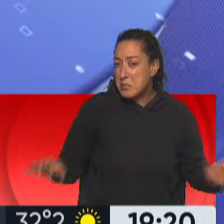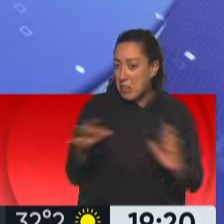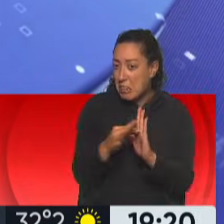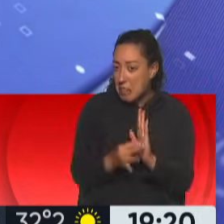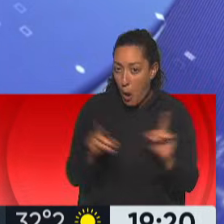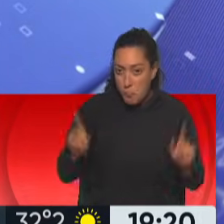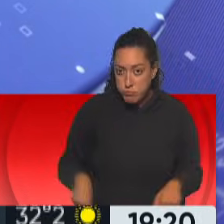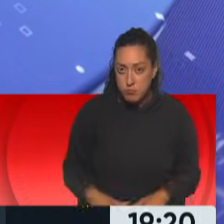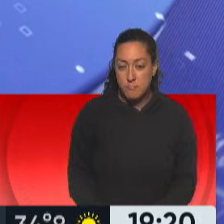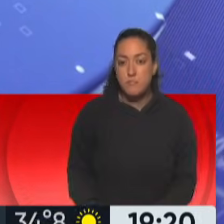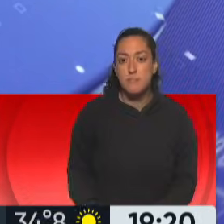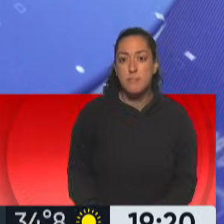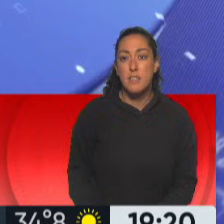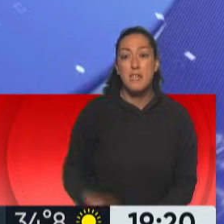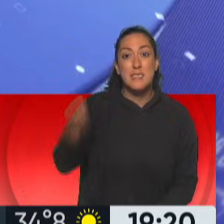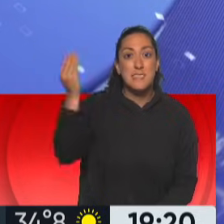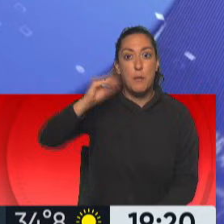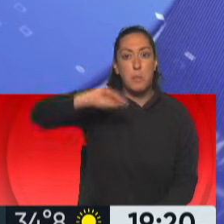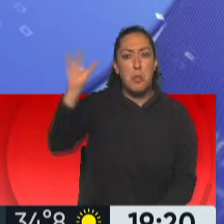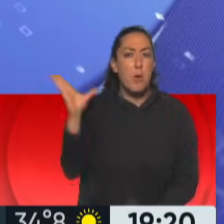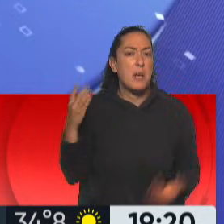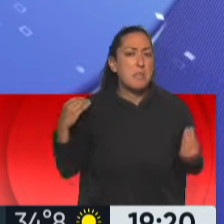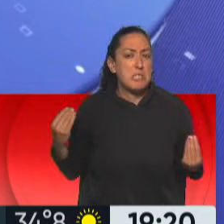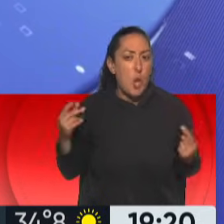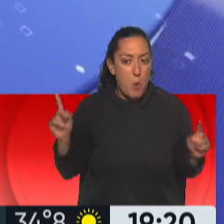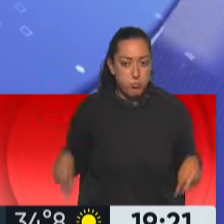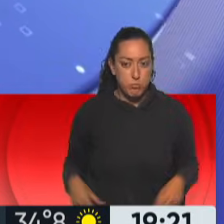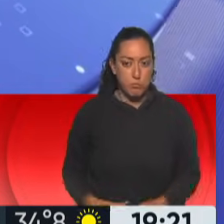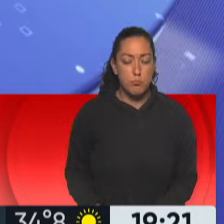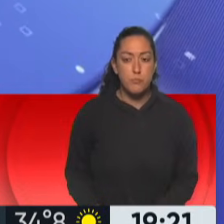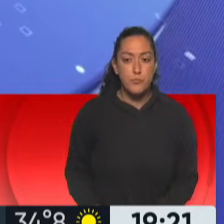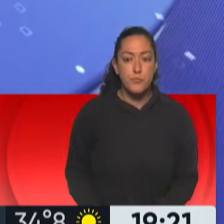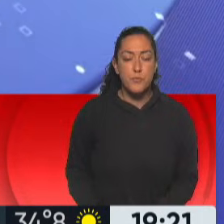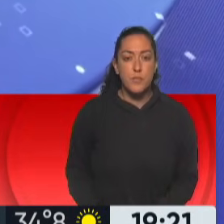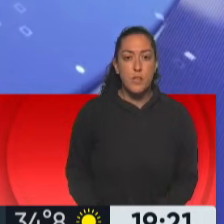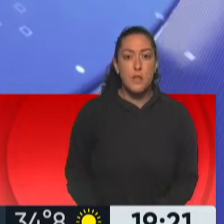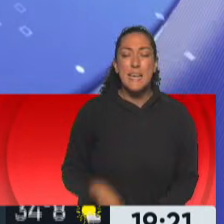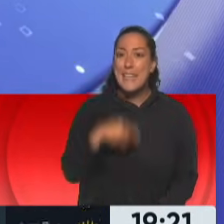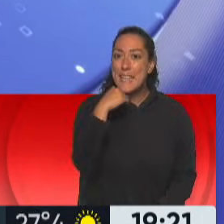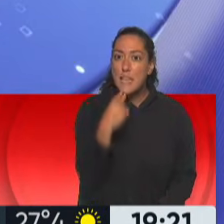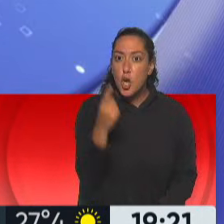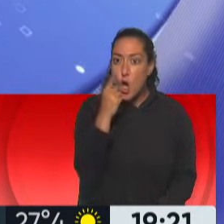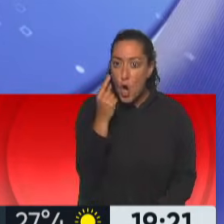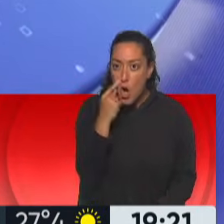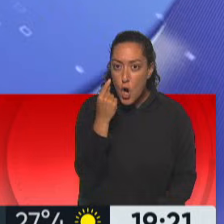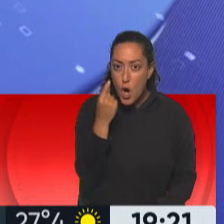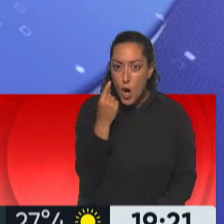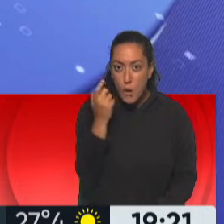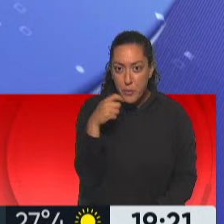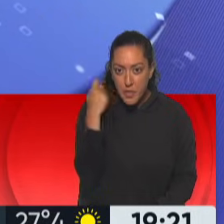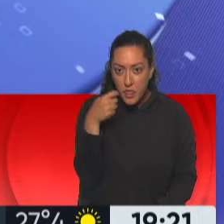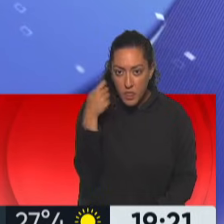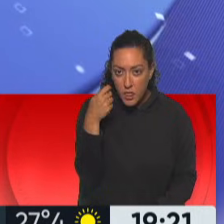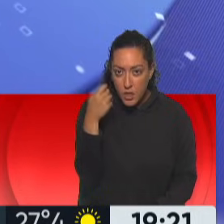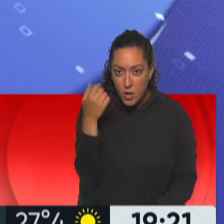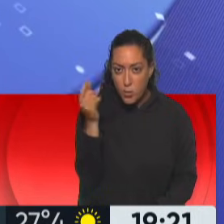lo que pasó, digamos, el sábado a la madrugada. De Maduro, ¿lo tenemos eso? En